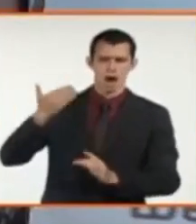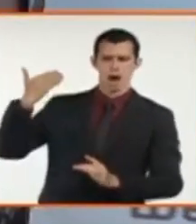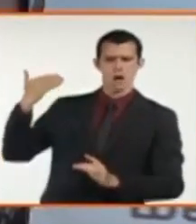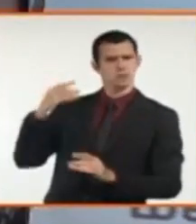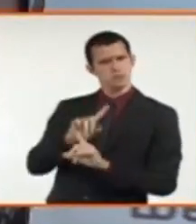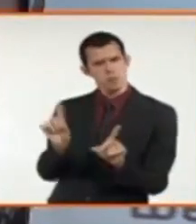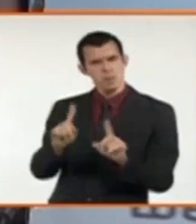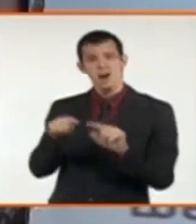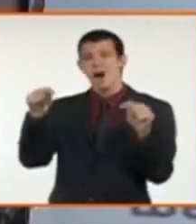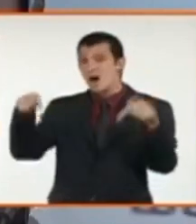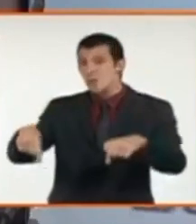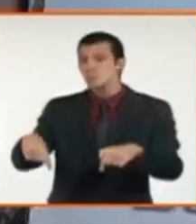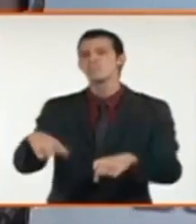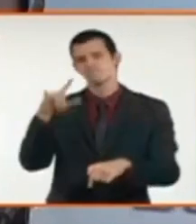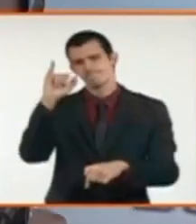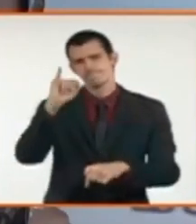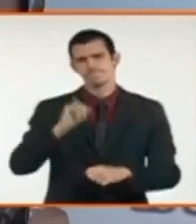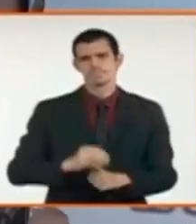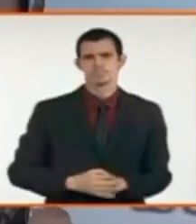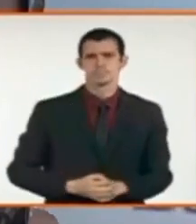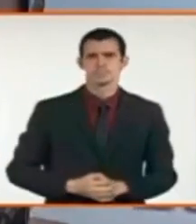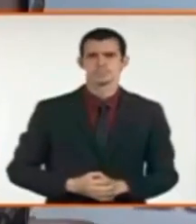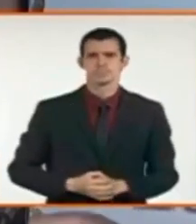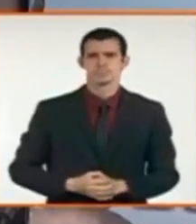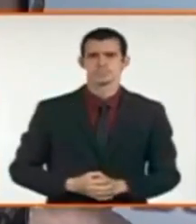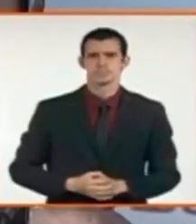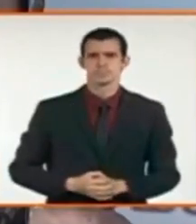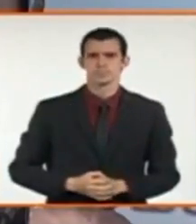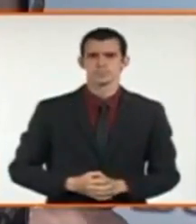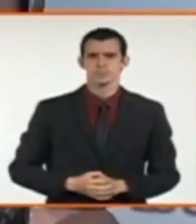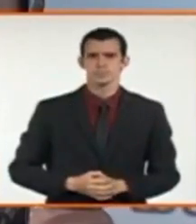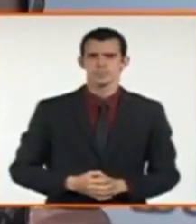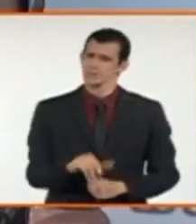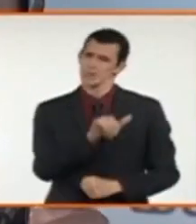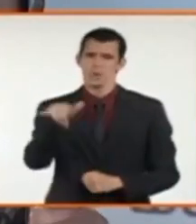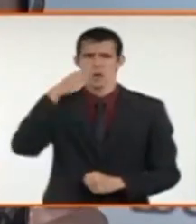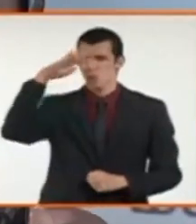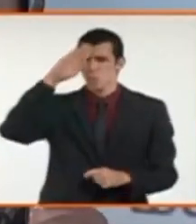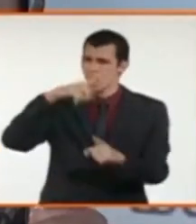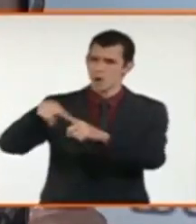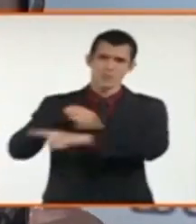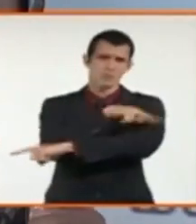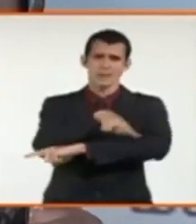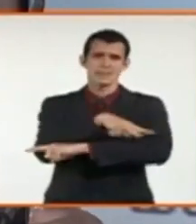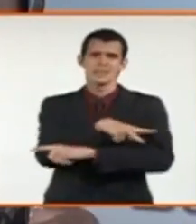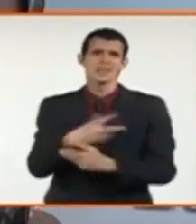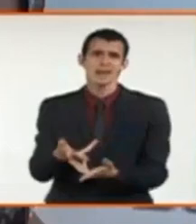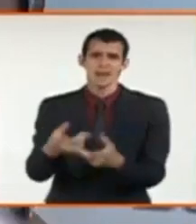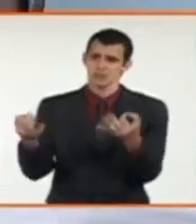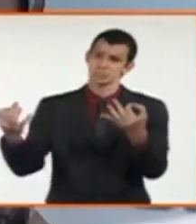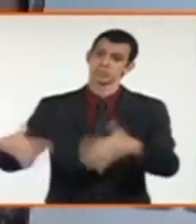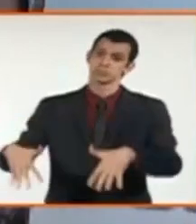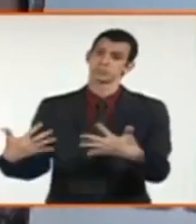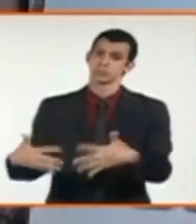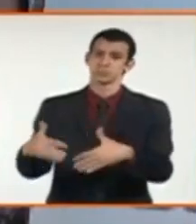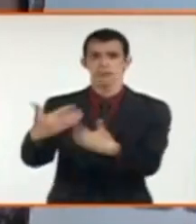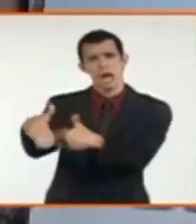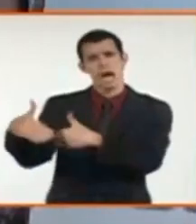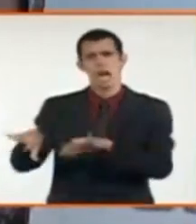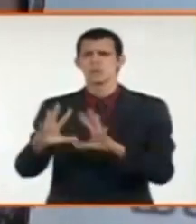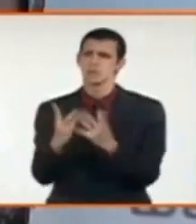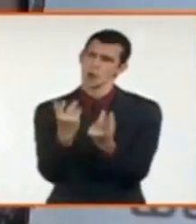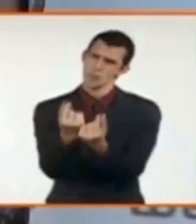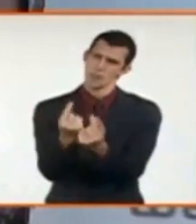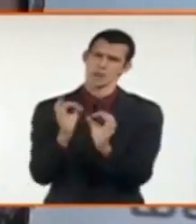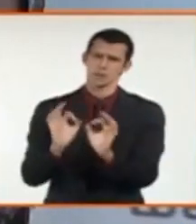es tan elevado y que en nuestro país como decimos los cubanos se traduce en prácticamente en un